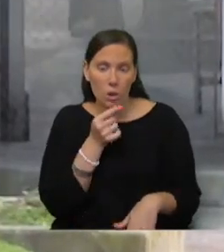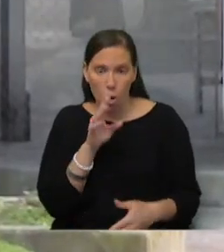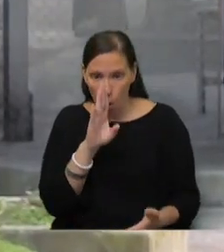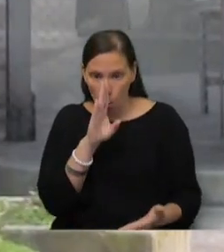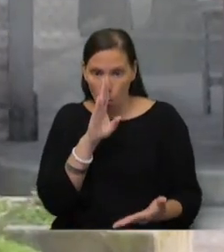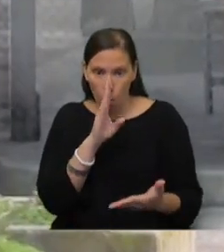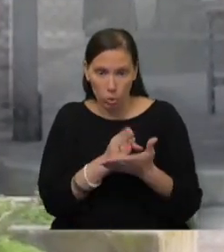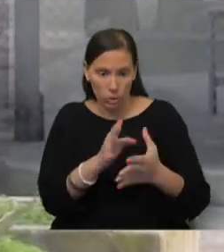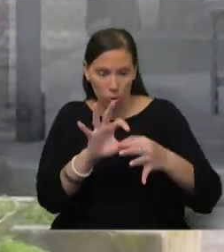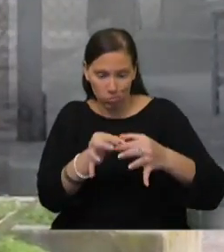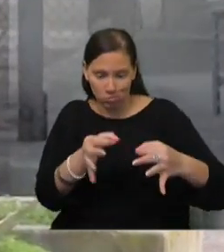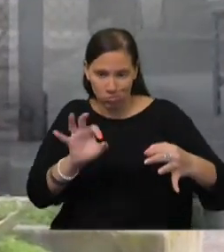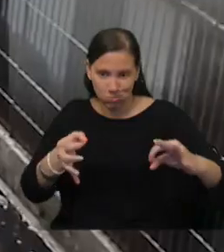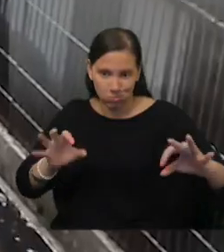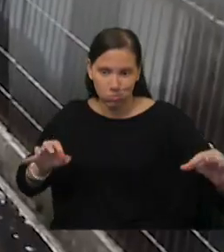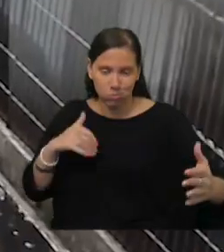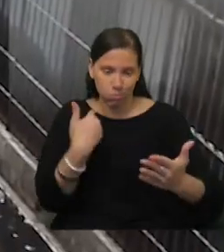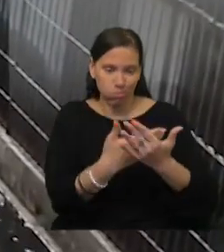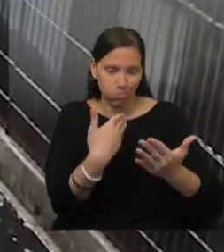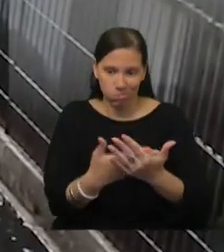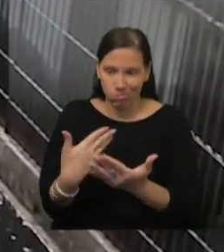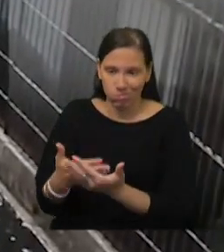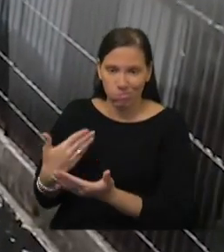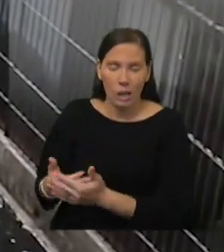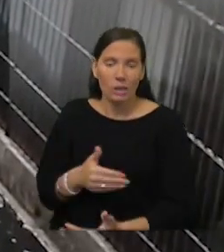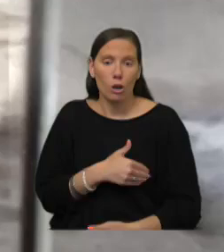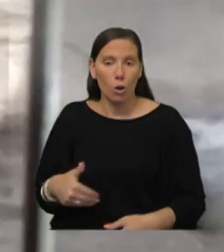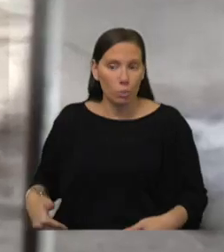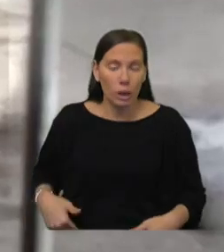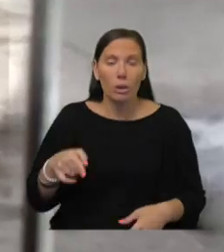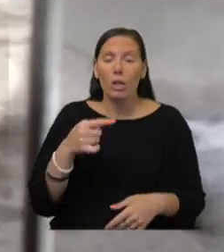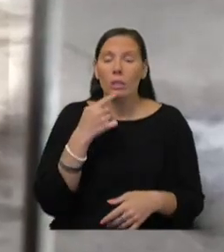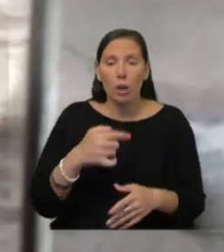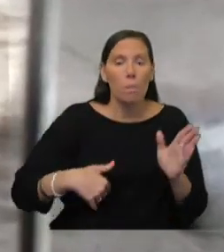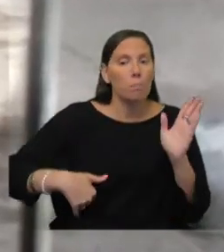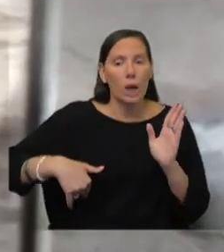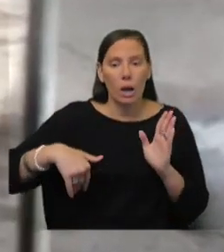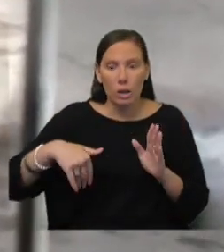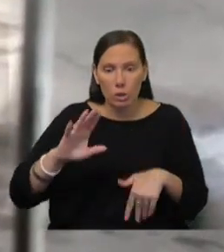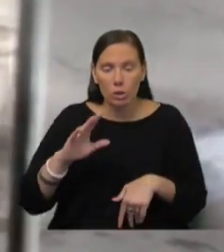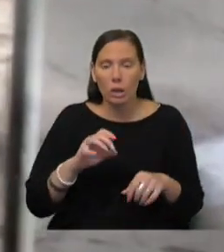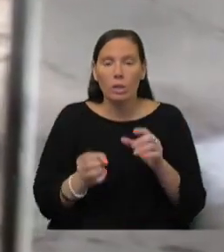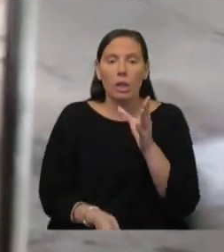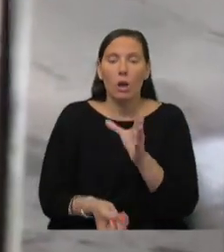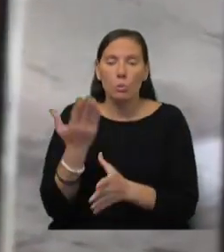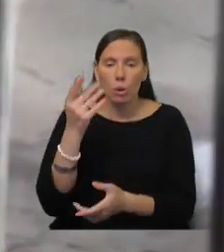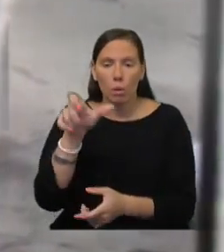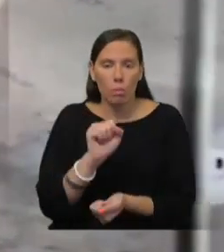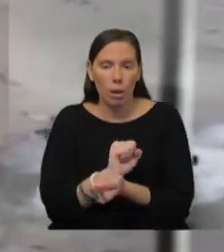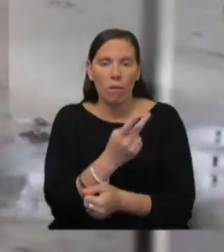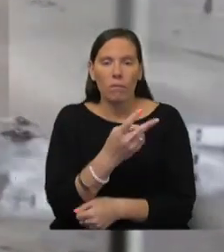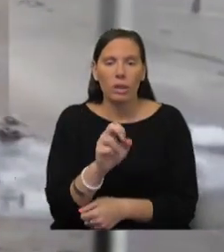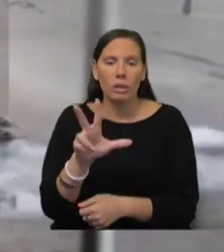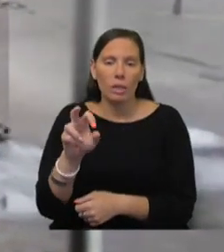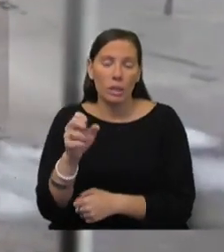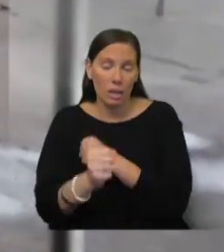eslabón de una larga cadena de fracasos del estado en este sentido señaló que la gran mayoría de los nuevos reclusos tienen entre 20 y